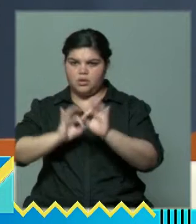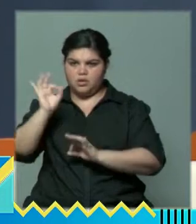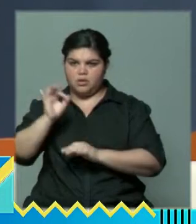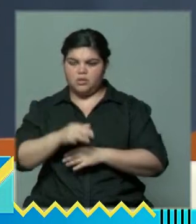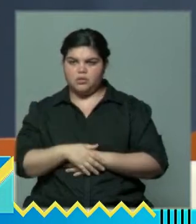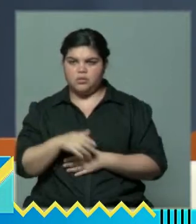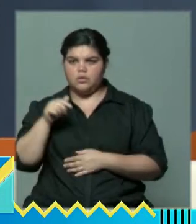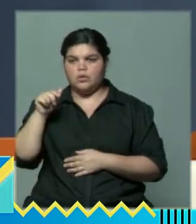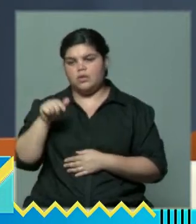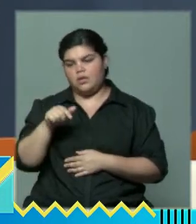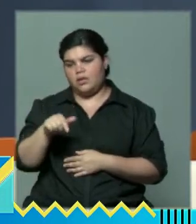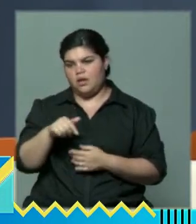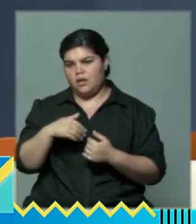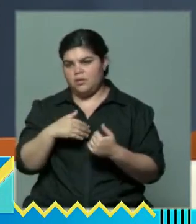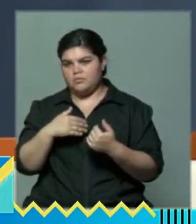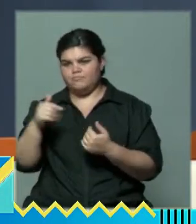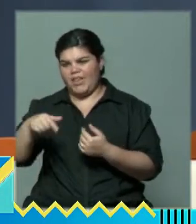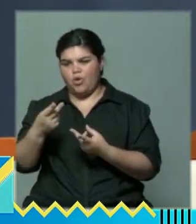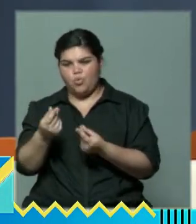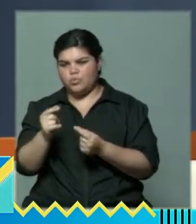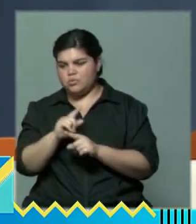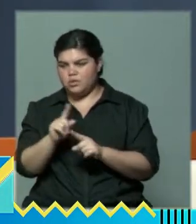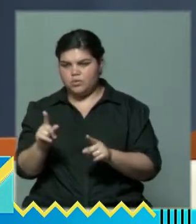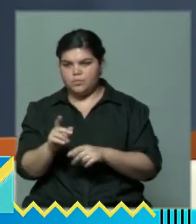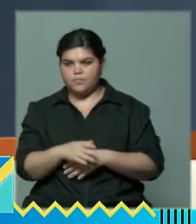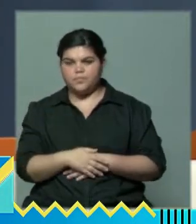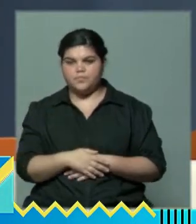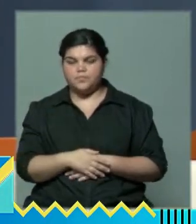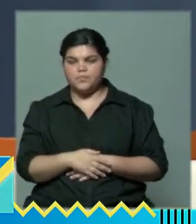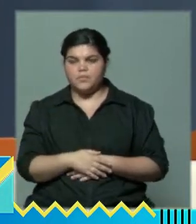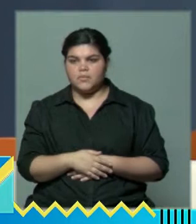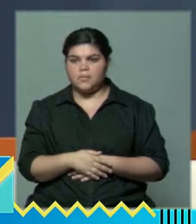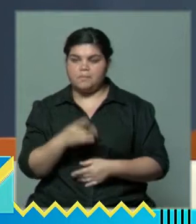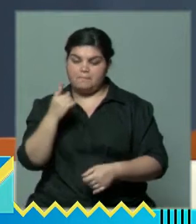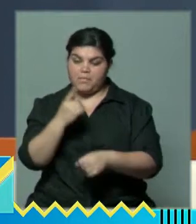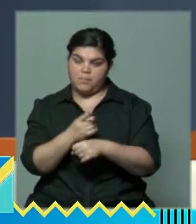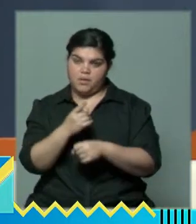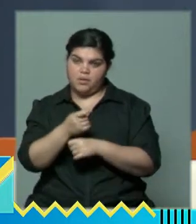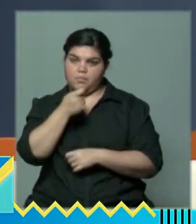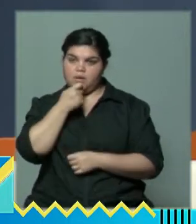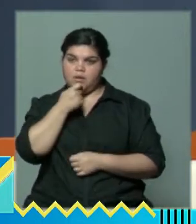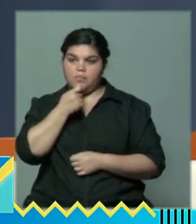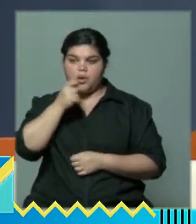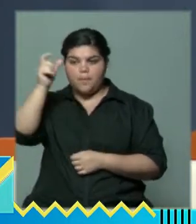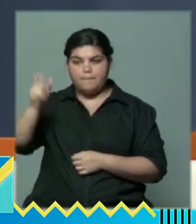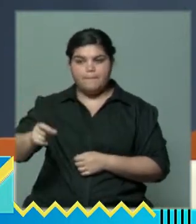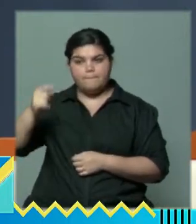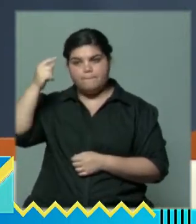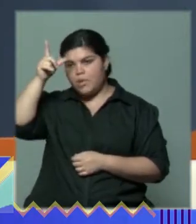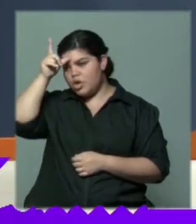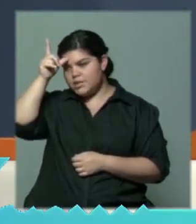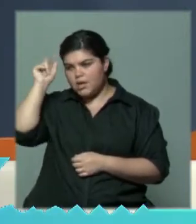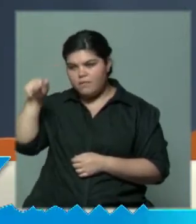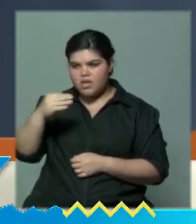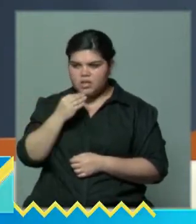usando ahora. Pero no, a ver, lo que cambia... A ver, primero, un policía, si ve una persona en actitud sospechosa,